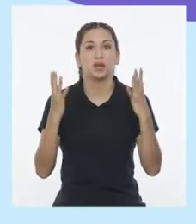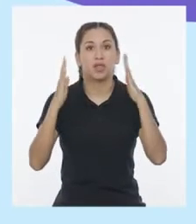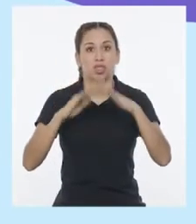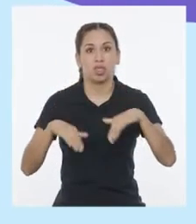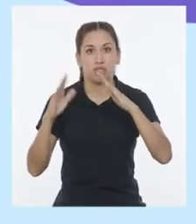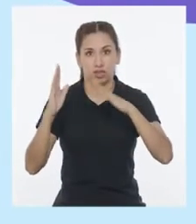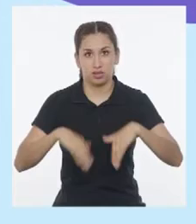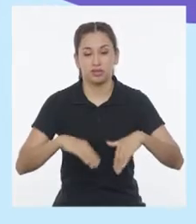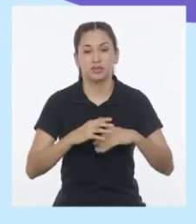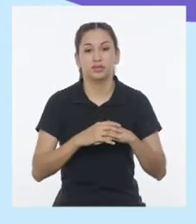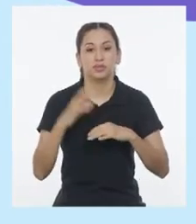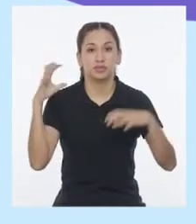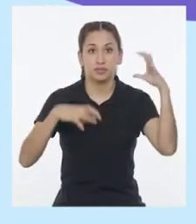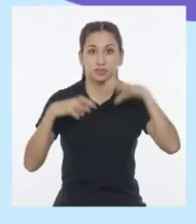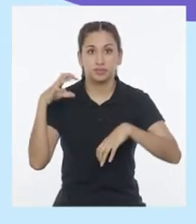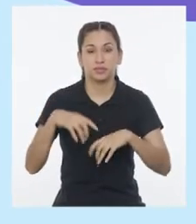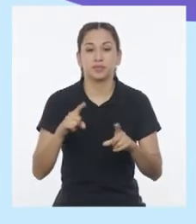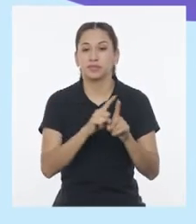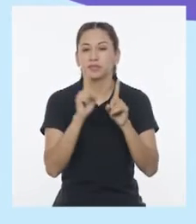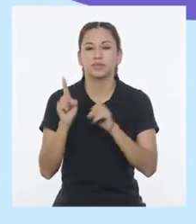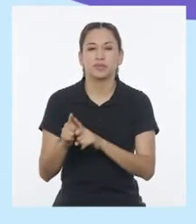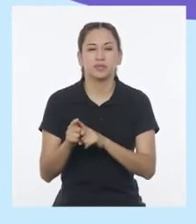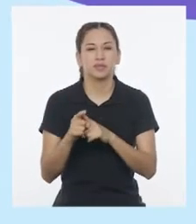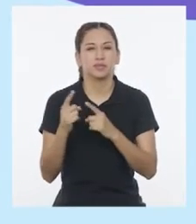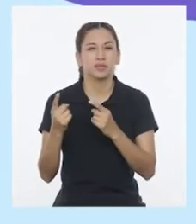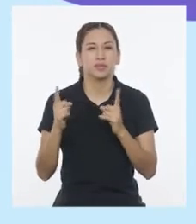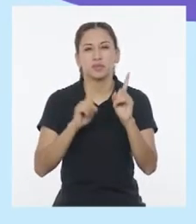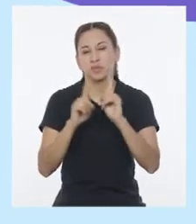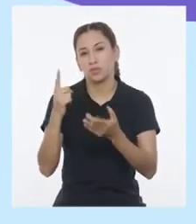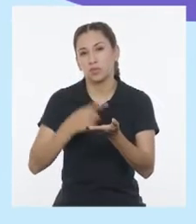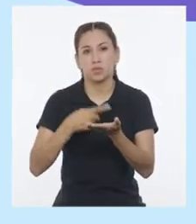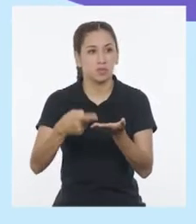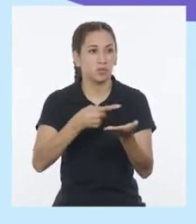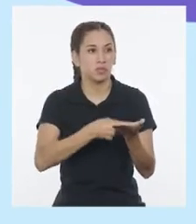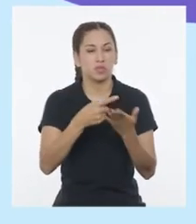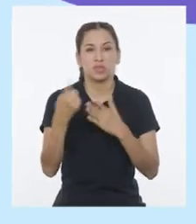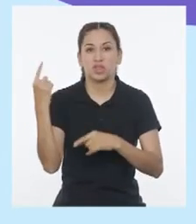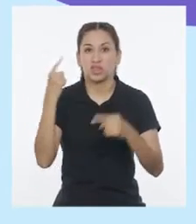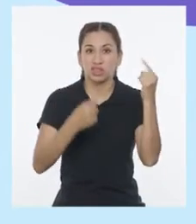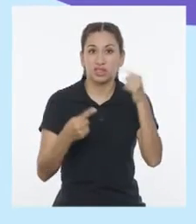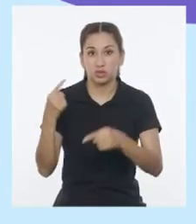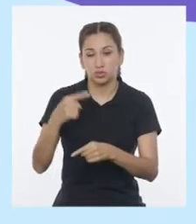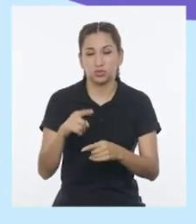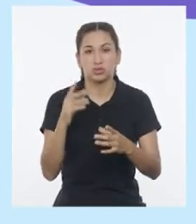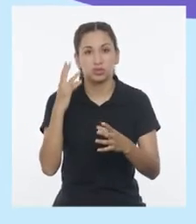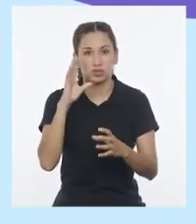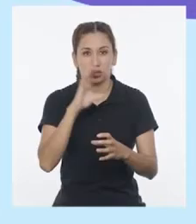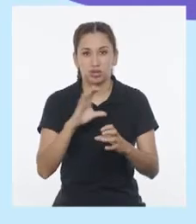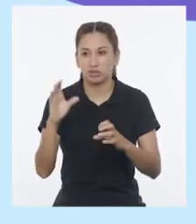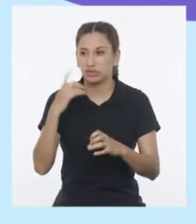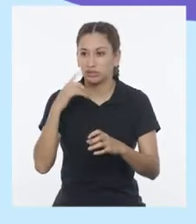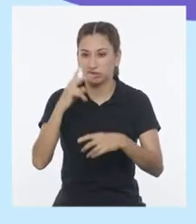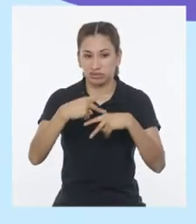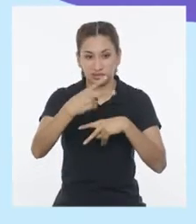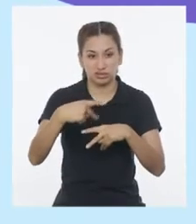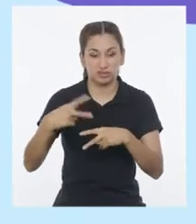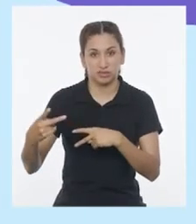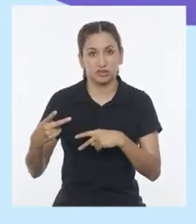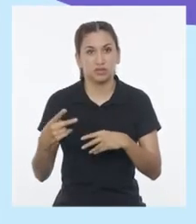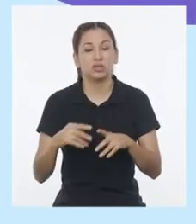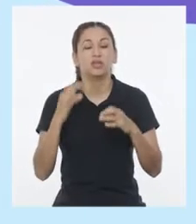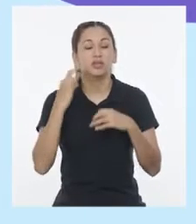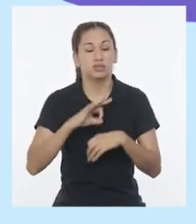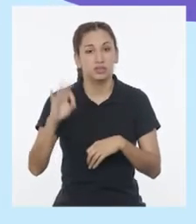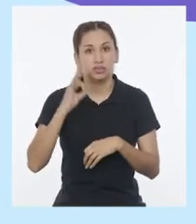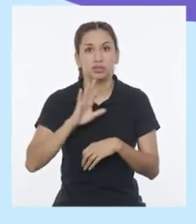riesgos por desastres. También debaten y buscan soluciones a las denuncias que realizan los vecinos, siempre